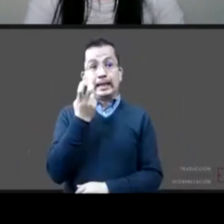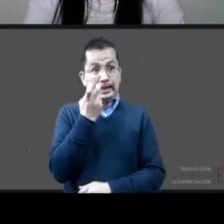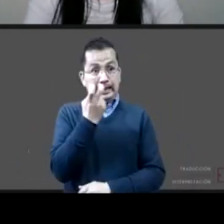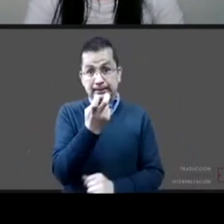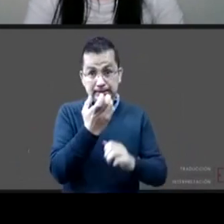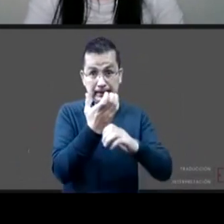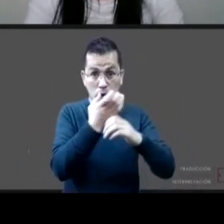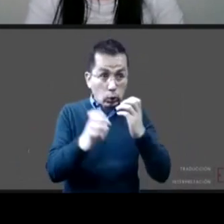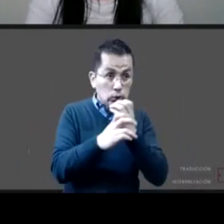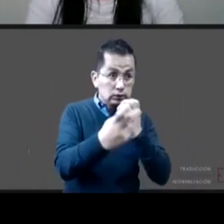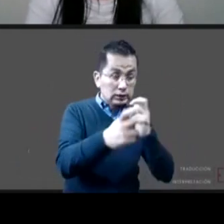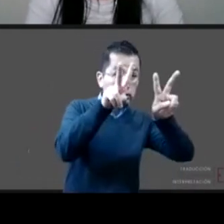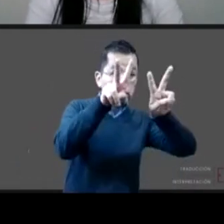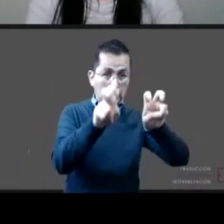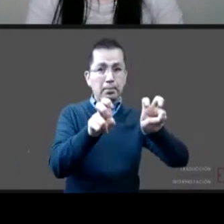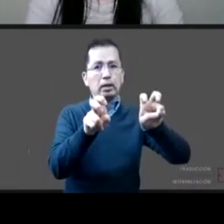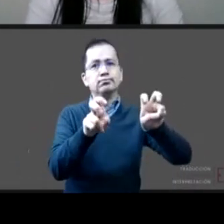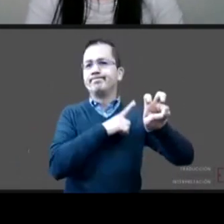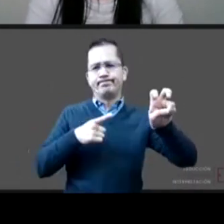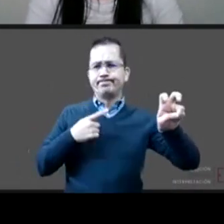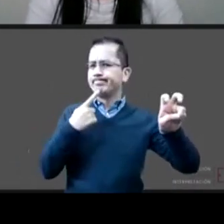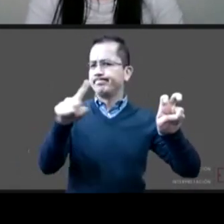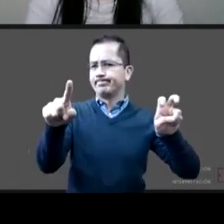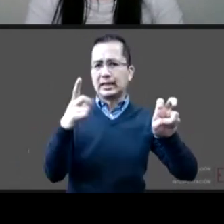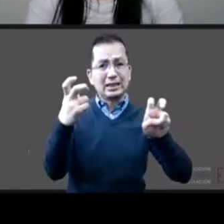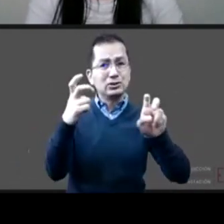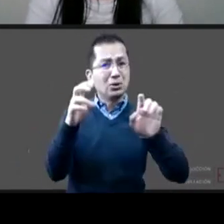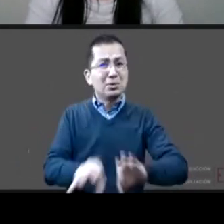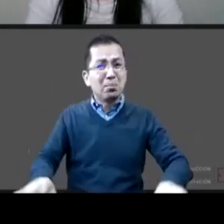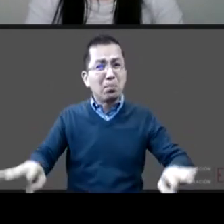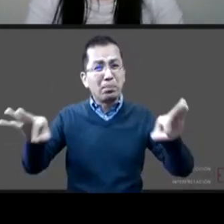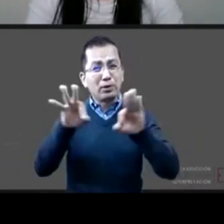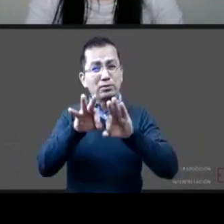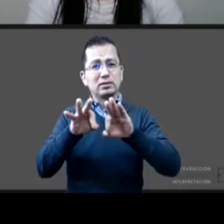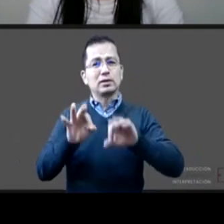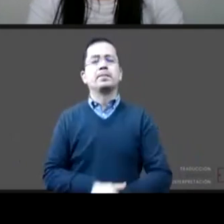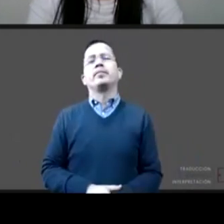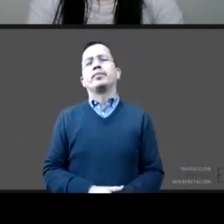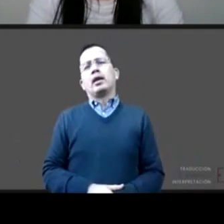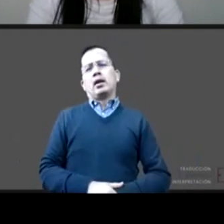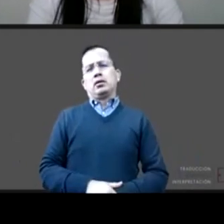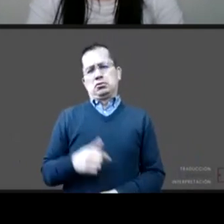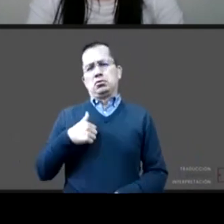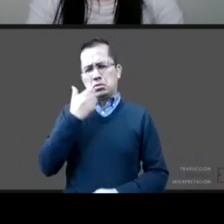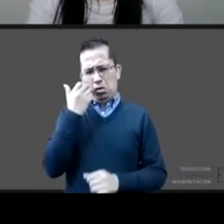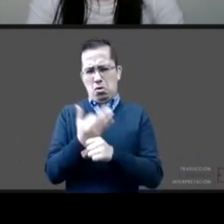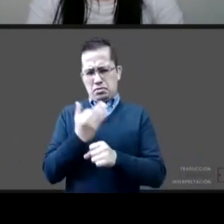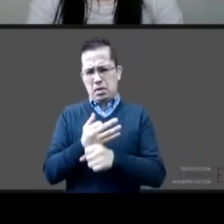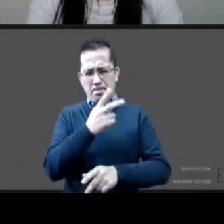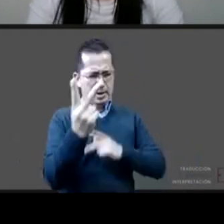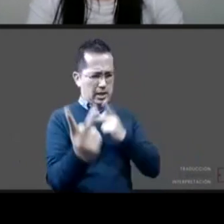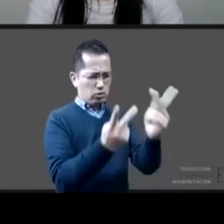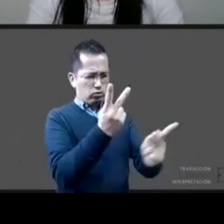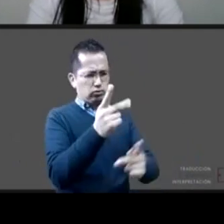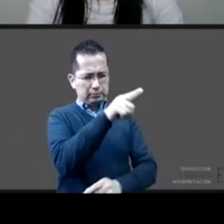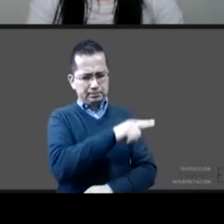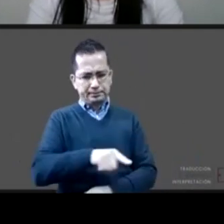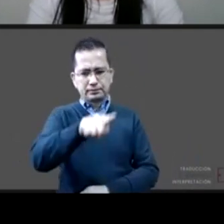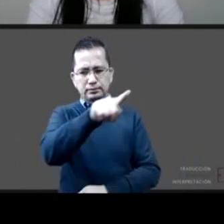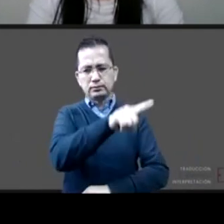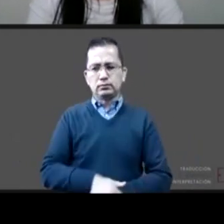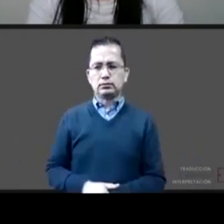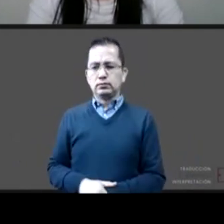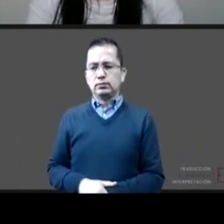es central. Me gustaría entonces aquí redondear algunas de las preguntas. ¿Cómo poder detectar